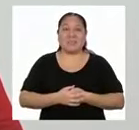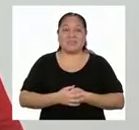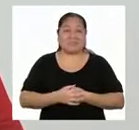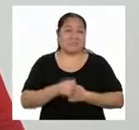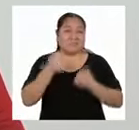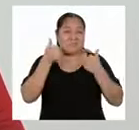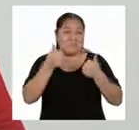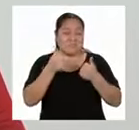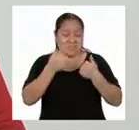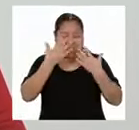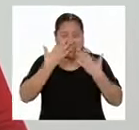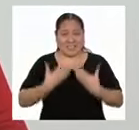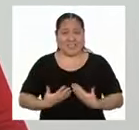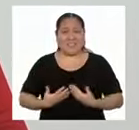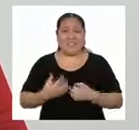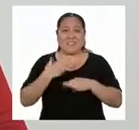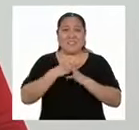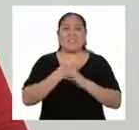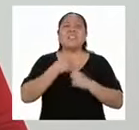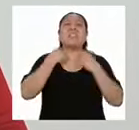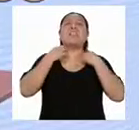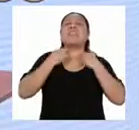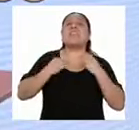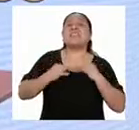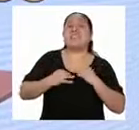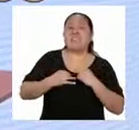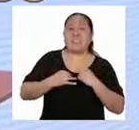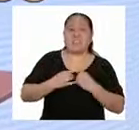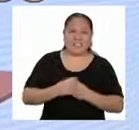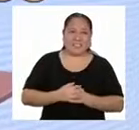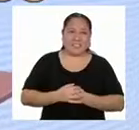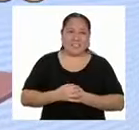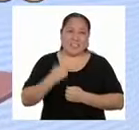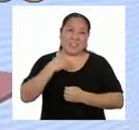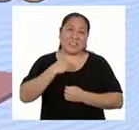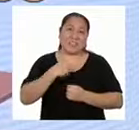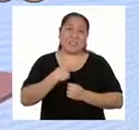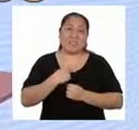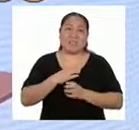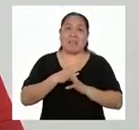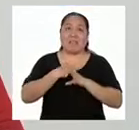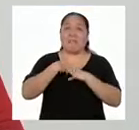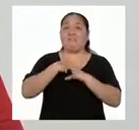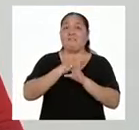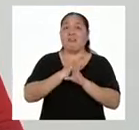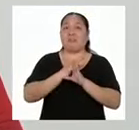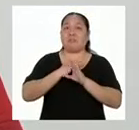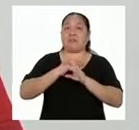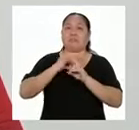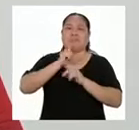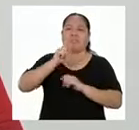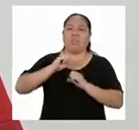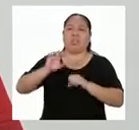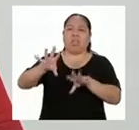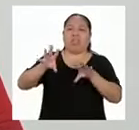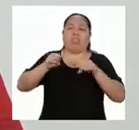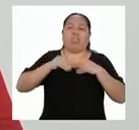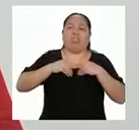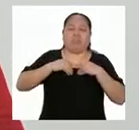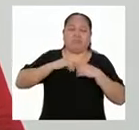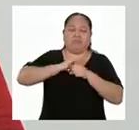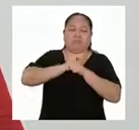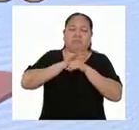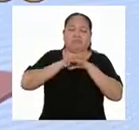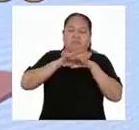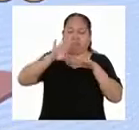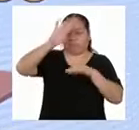tu estilo de hoy, Yanira! ¿Y ese collar? Es solo una forma de prevenir el contagio. ¿Del contagio?